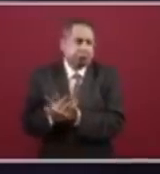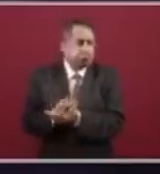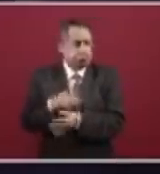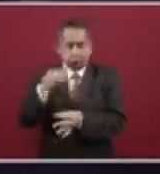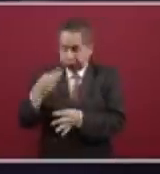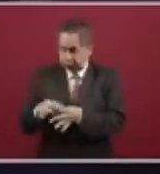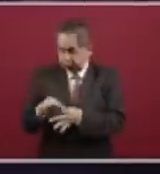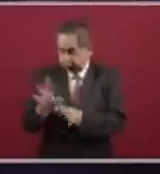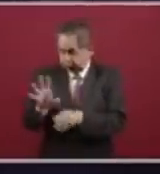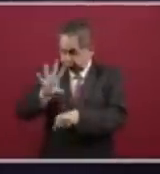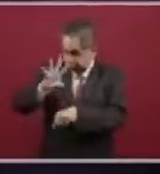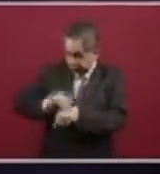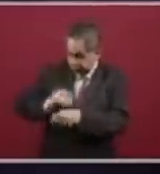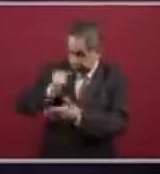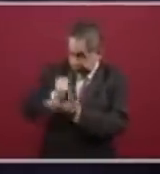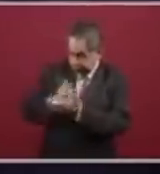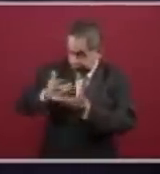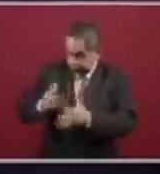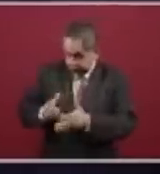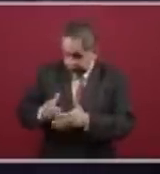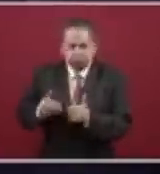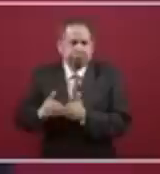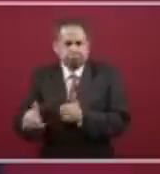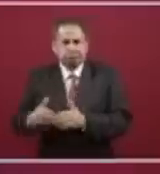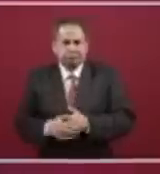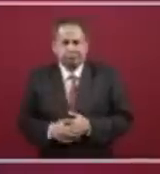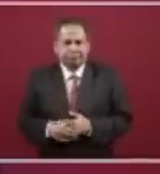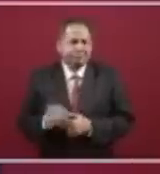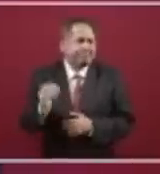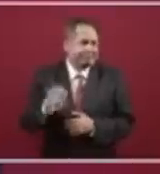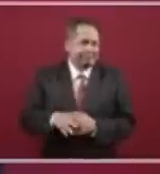porque aunque parezca increíble